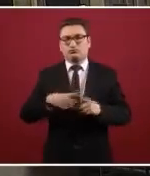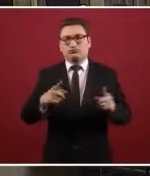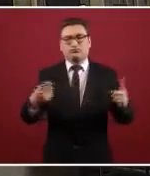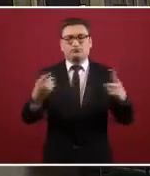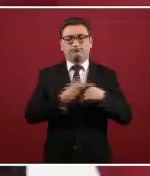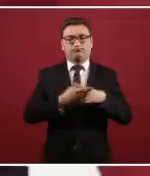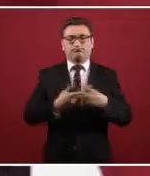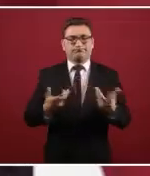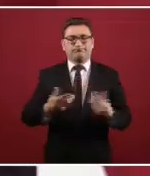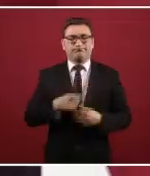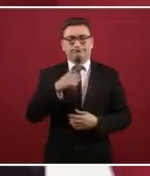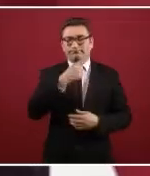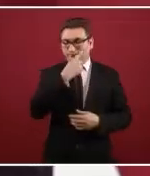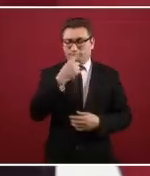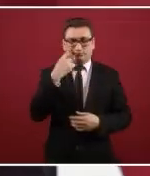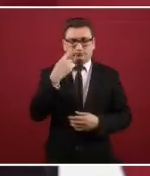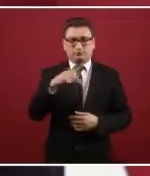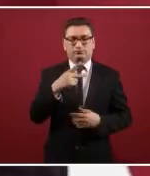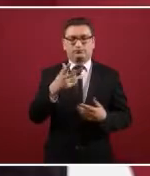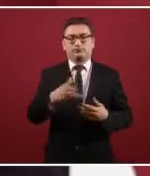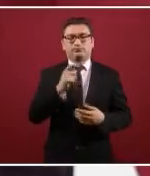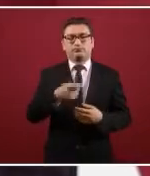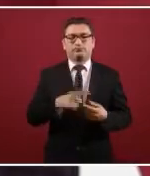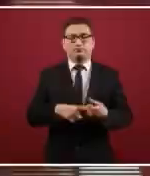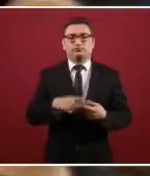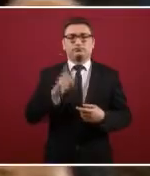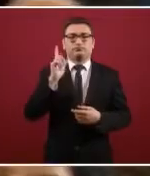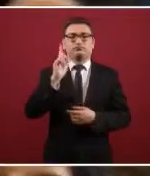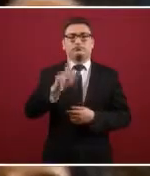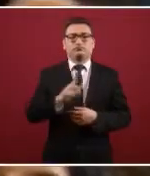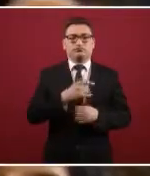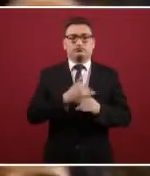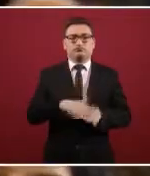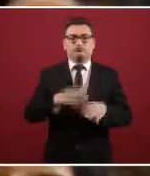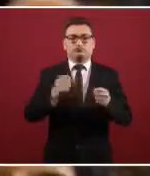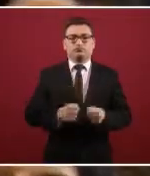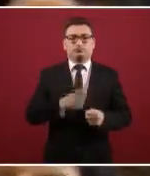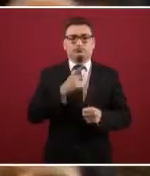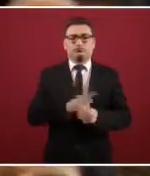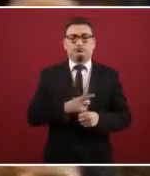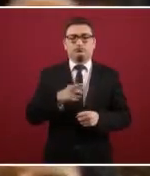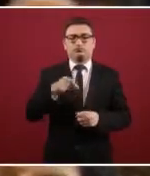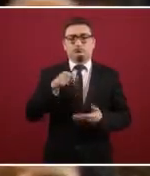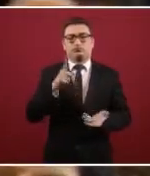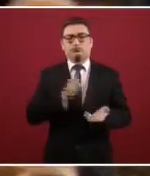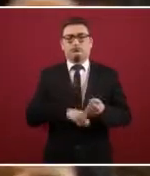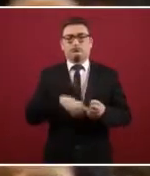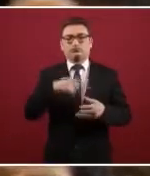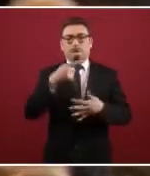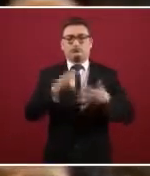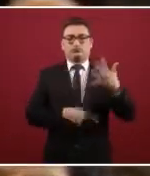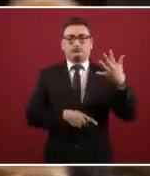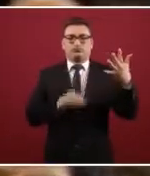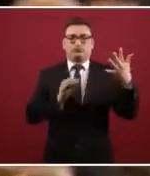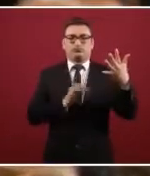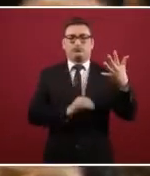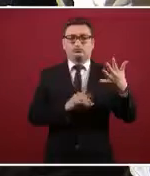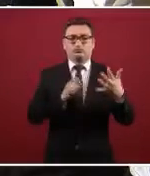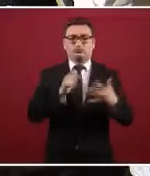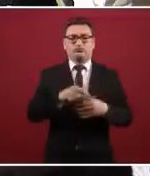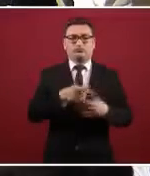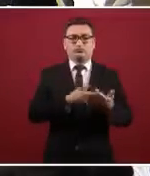¿Qué opina de esto? Y saber si el próximo lunes en el informe de seguridad se va a incluir también el tema de las